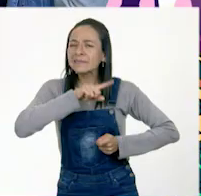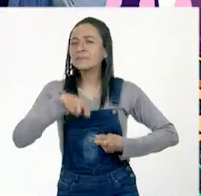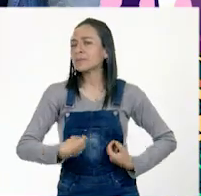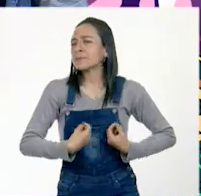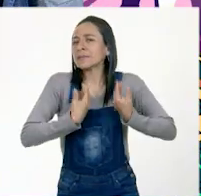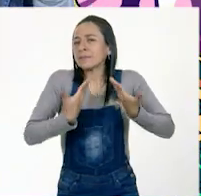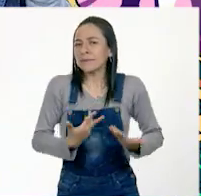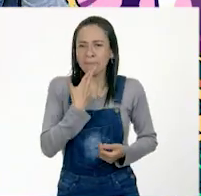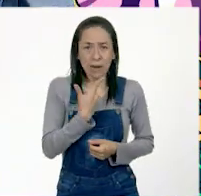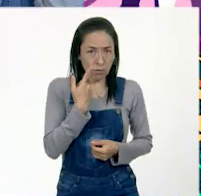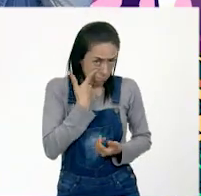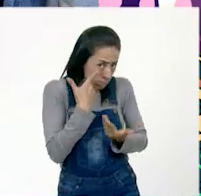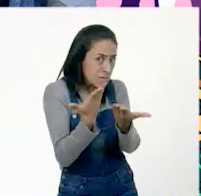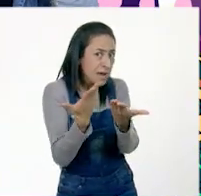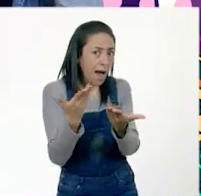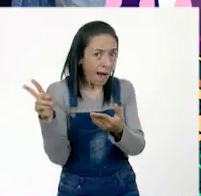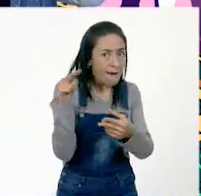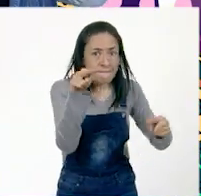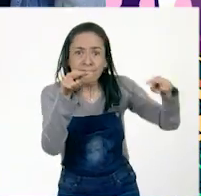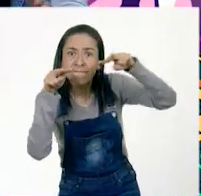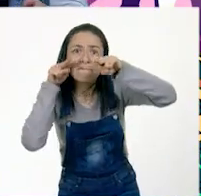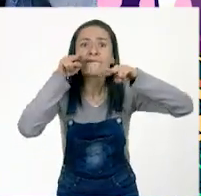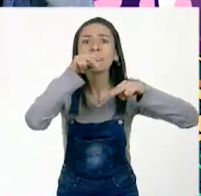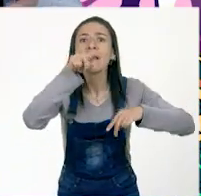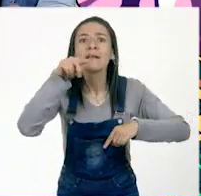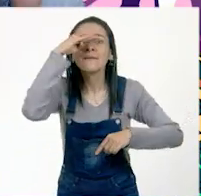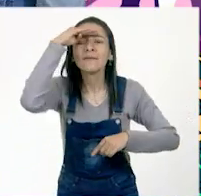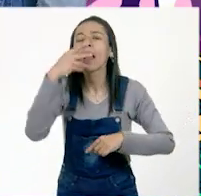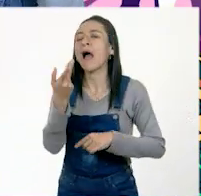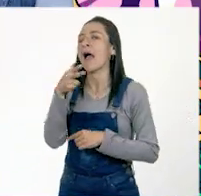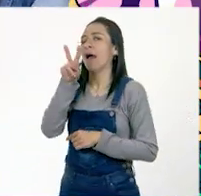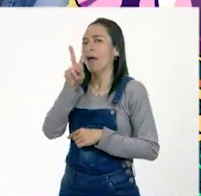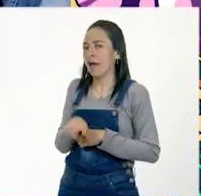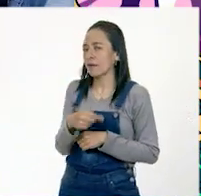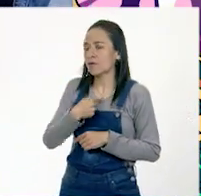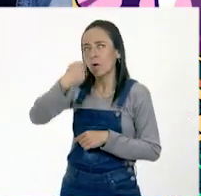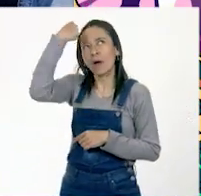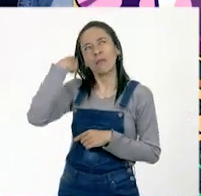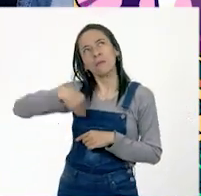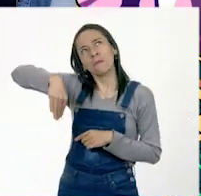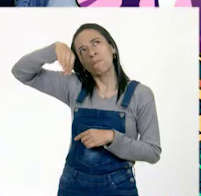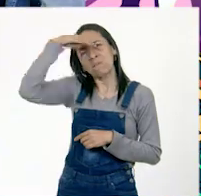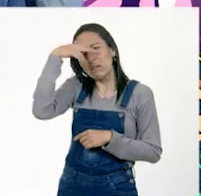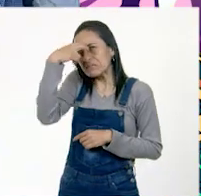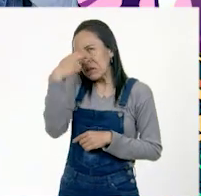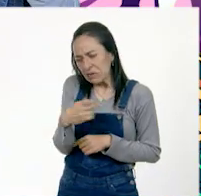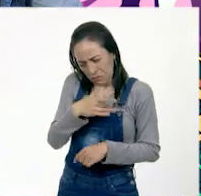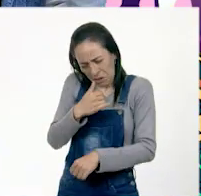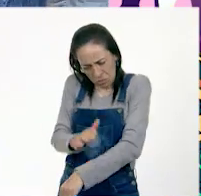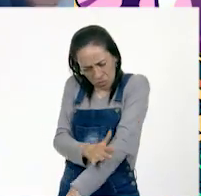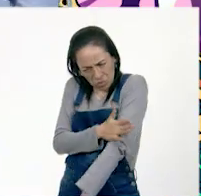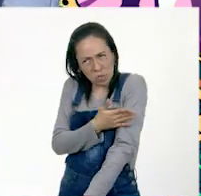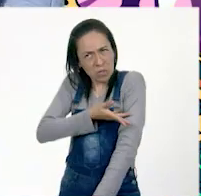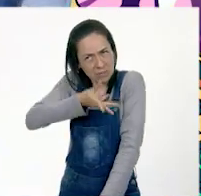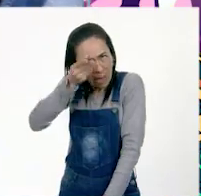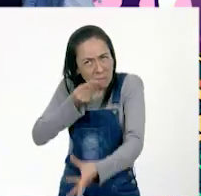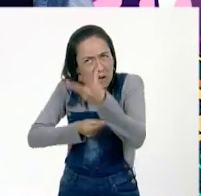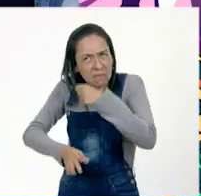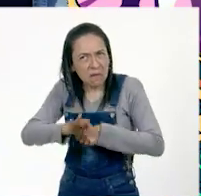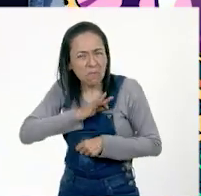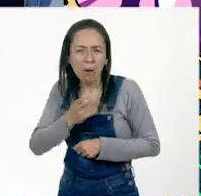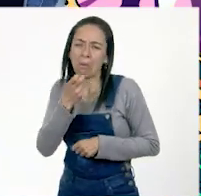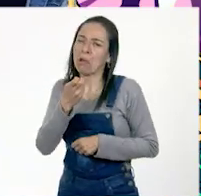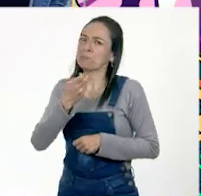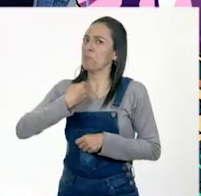asombroso. Nunca imaginé todo lo que podía aprender acerca de las emociones y de mí mismo con este viaje.